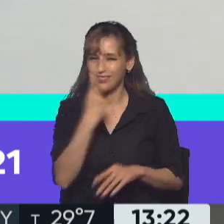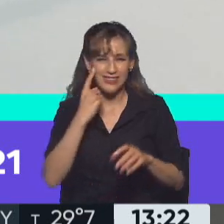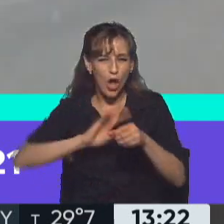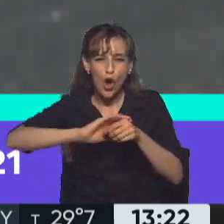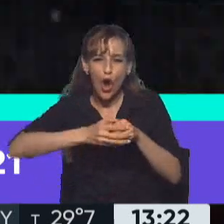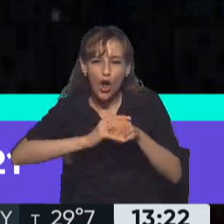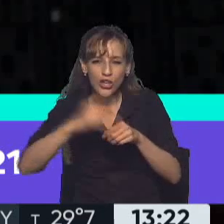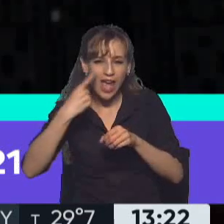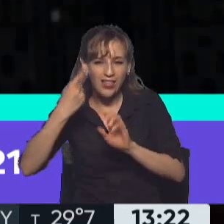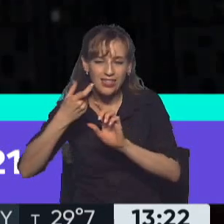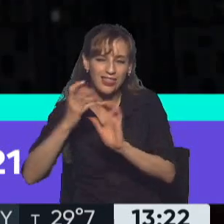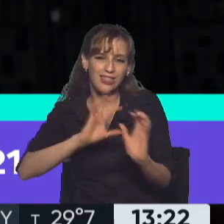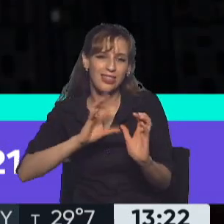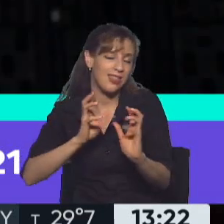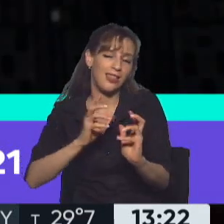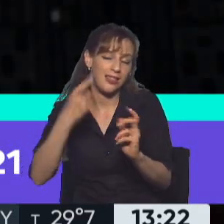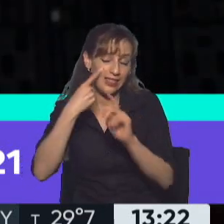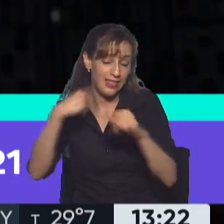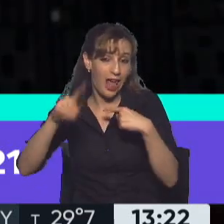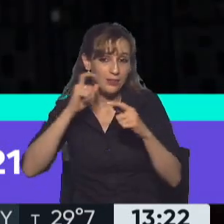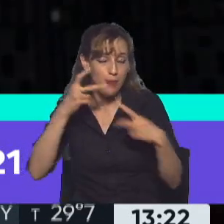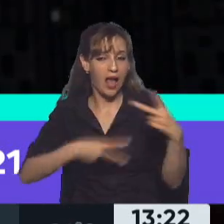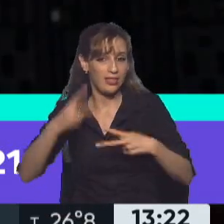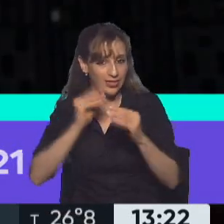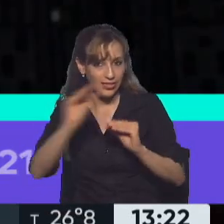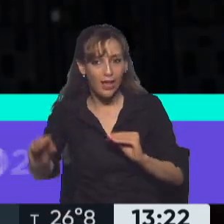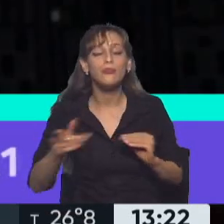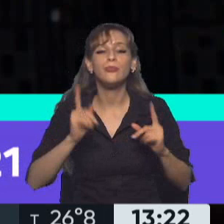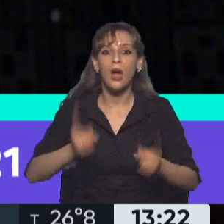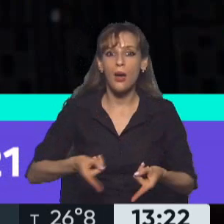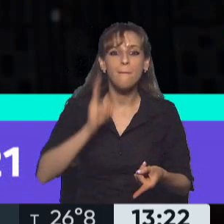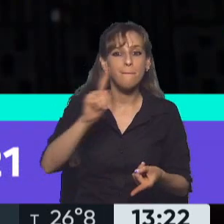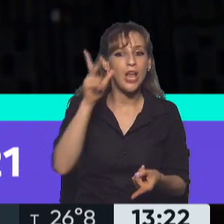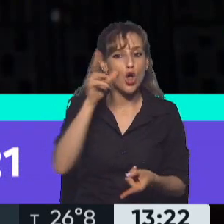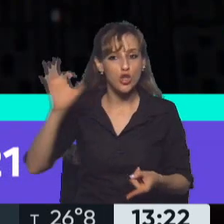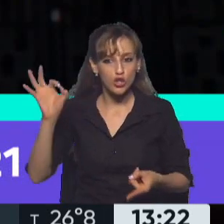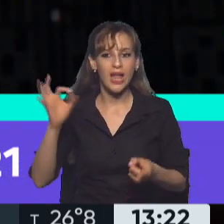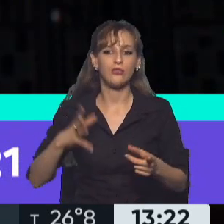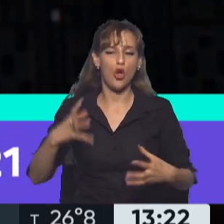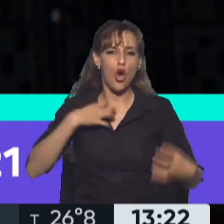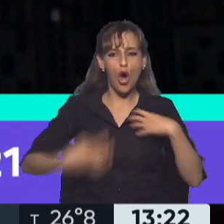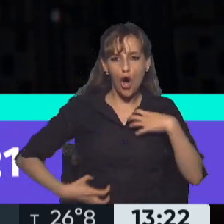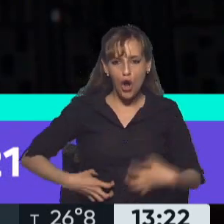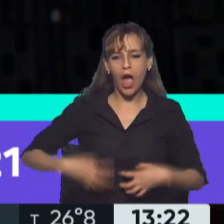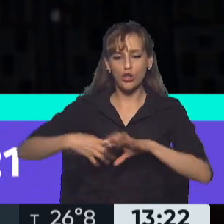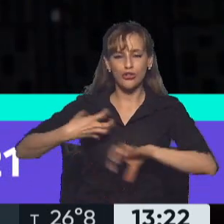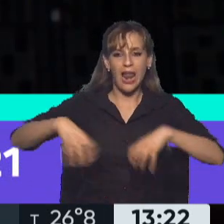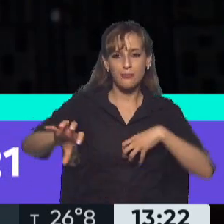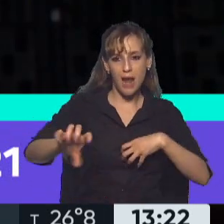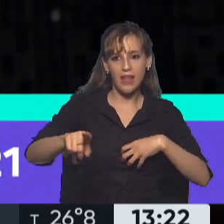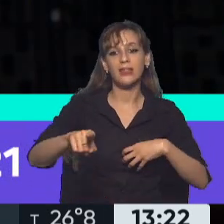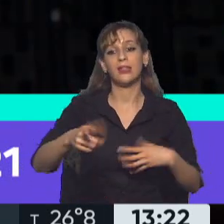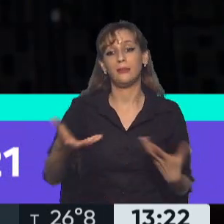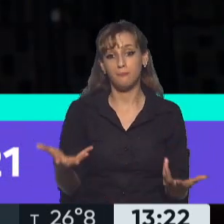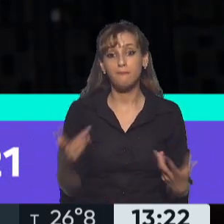córnea. Se hicieron 1.800 trasplantes de órganos. O sea que esas cosas,